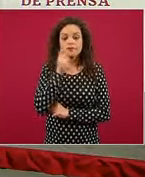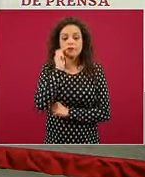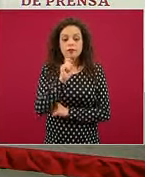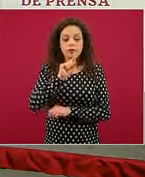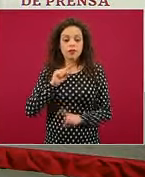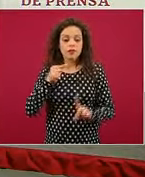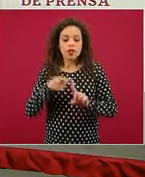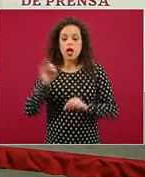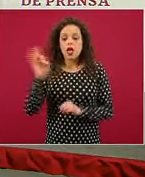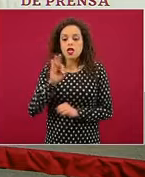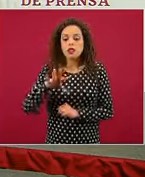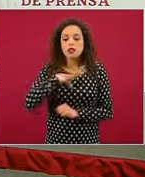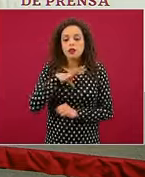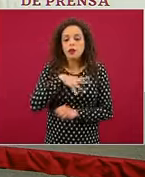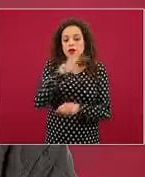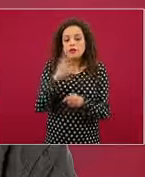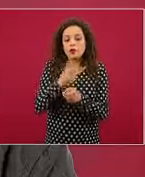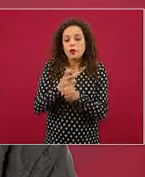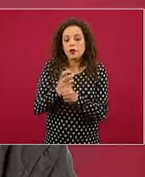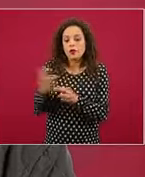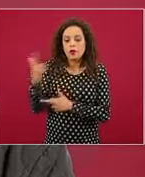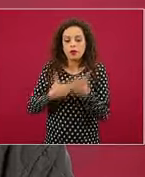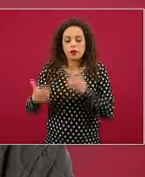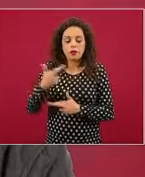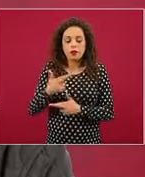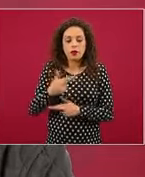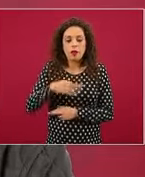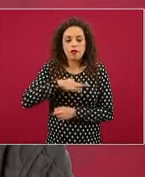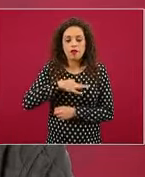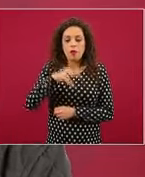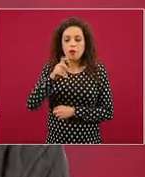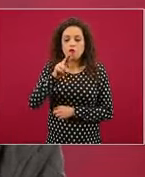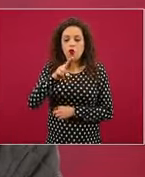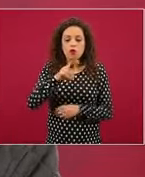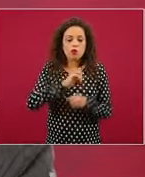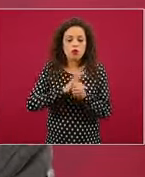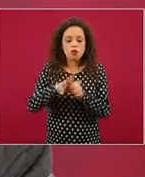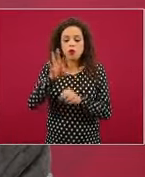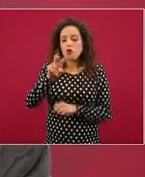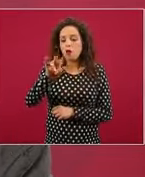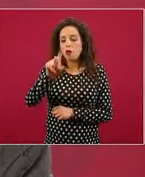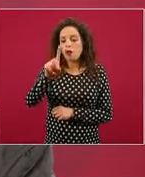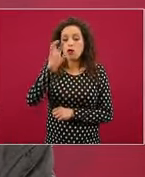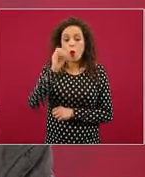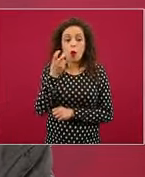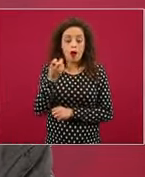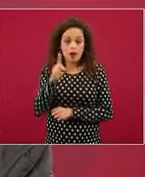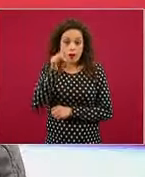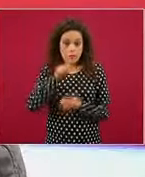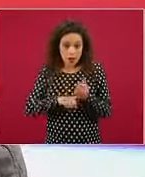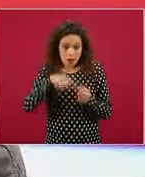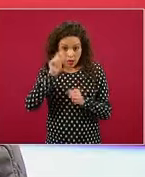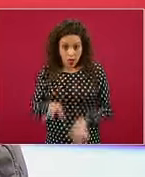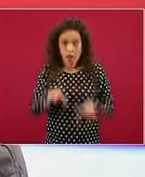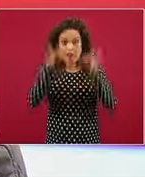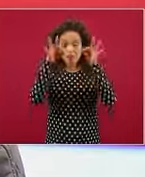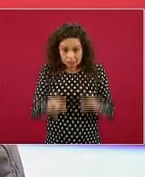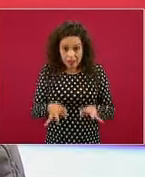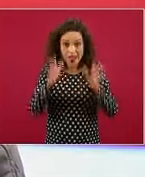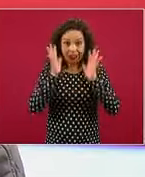una posible segunda infección por COVID, y tampoco de que pudiera ser real este fenómeno de reinfección, ni